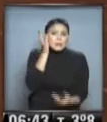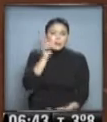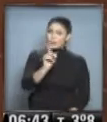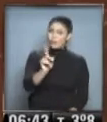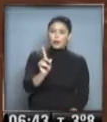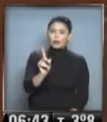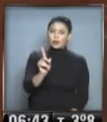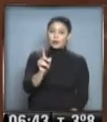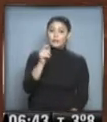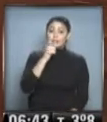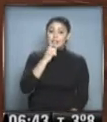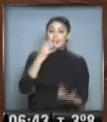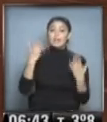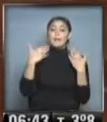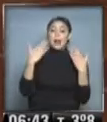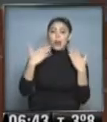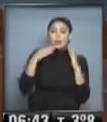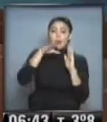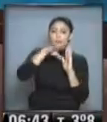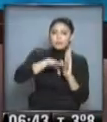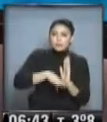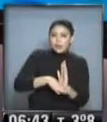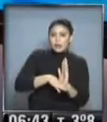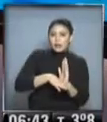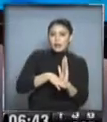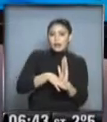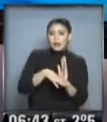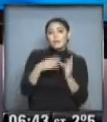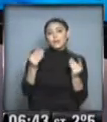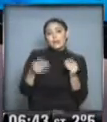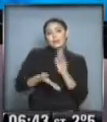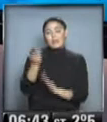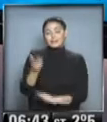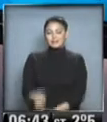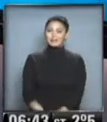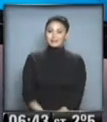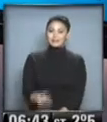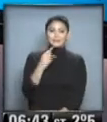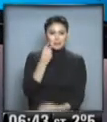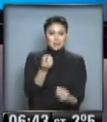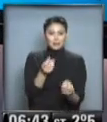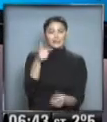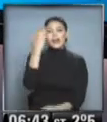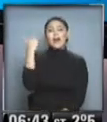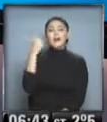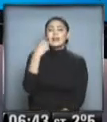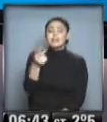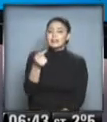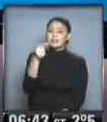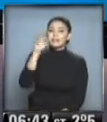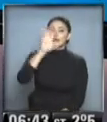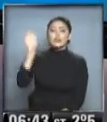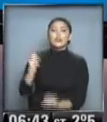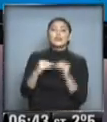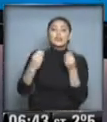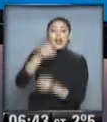no es así. Cuando la temperatura es muy baja, el porcentaje da alto. Oh, excelente. Nadia, ¿sí? Como dijimos, son 12 las